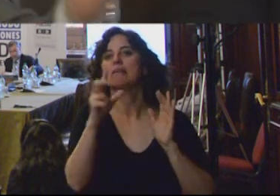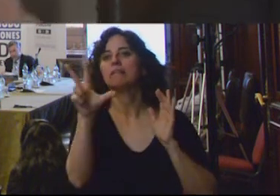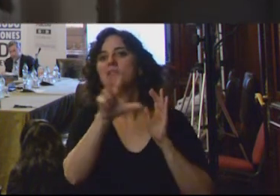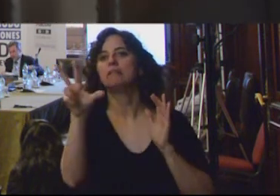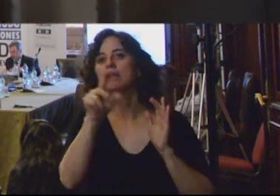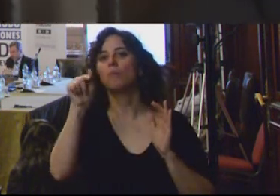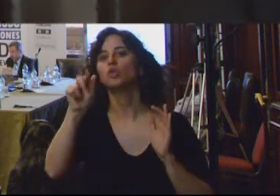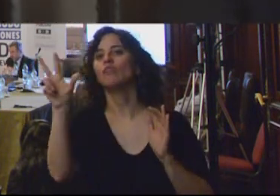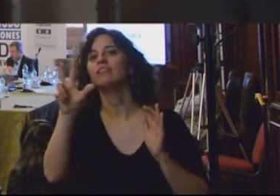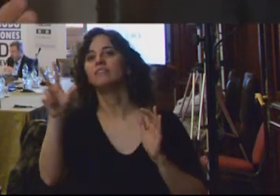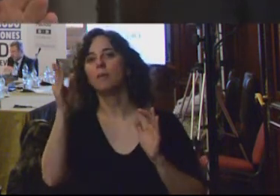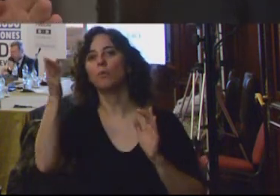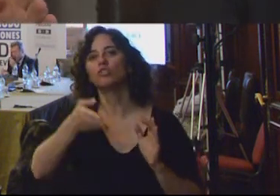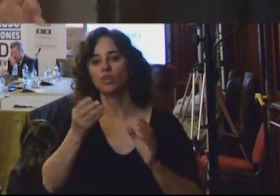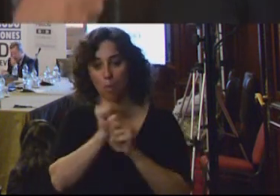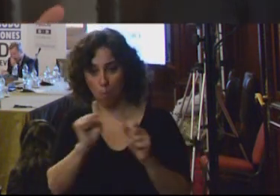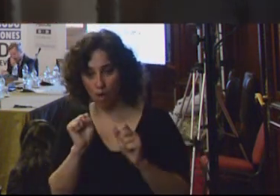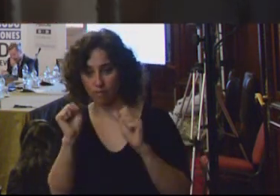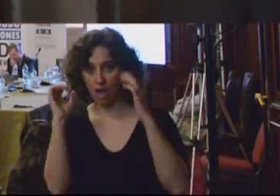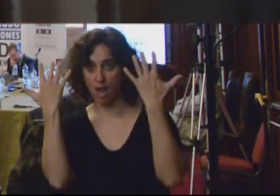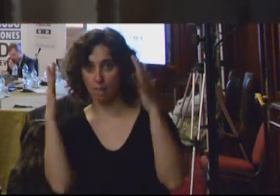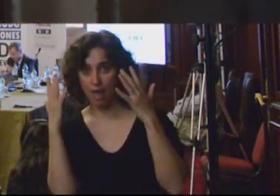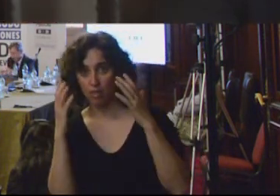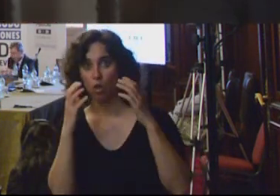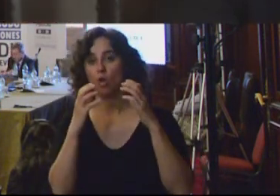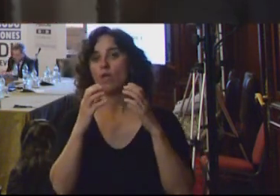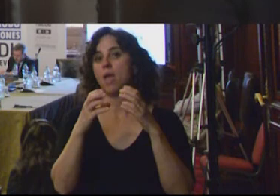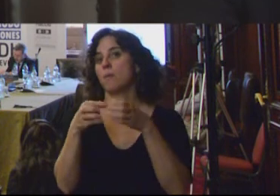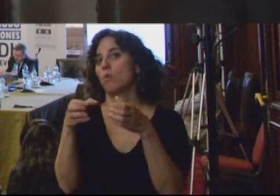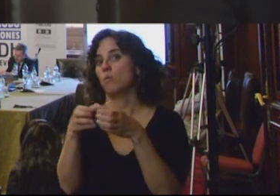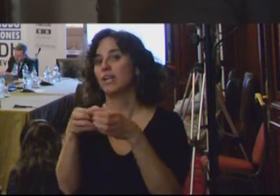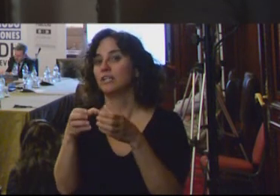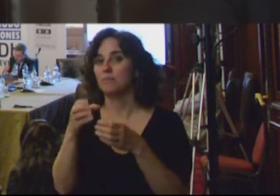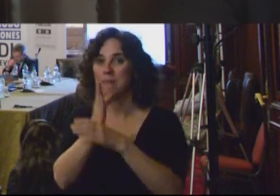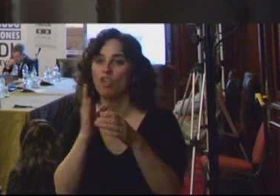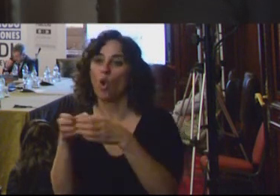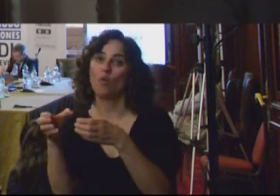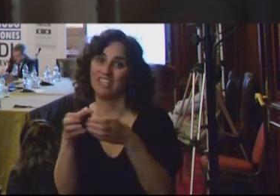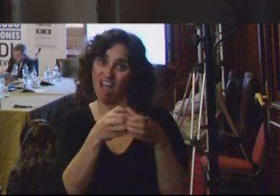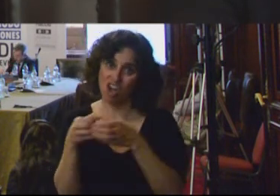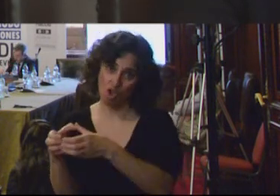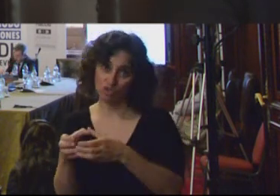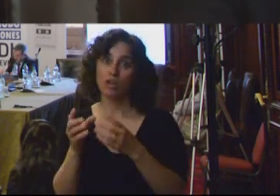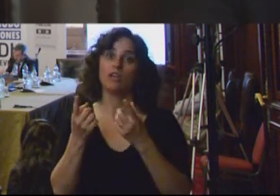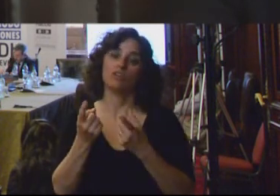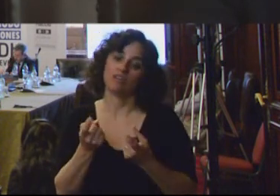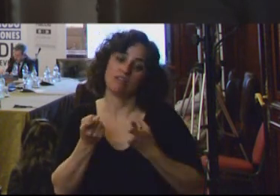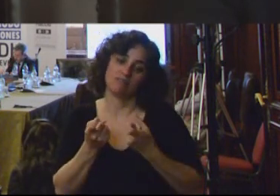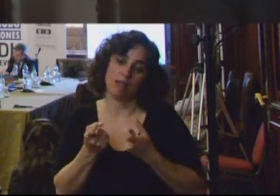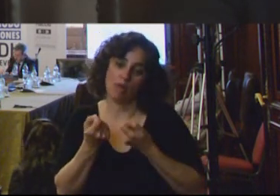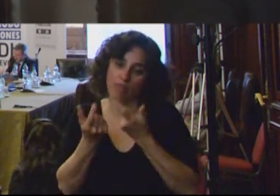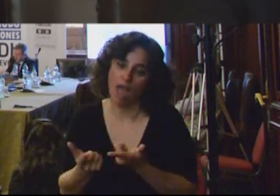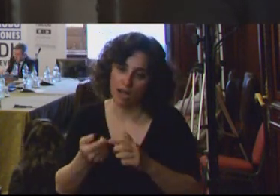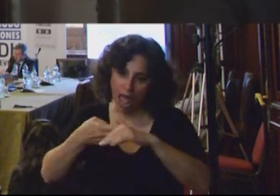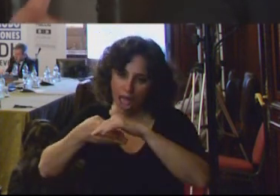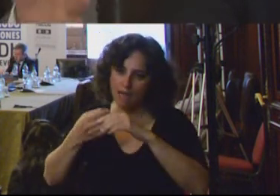33.33% pueden ser manejados por los medios comunitarios, tenemos que facilitarles el acceso a